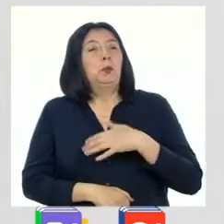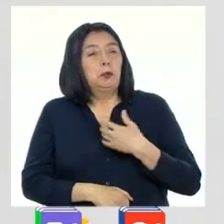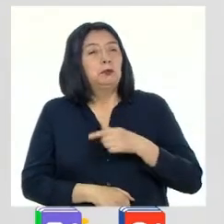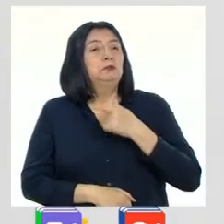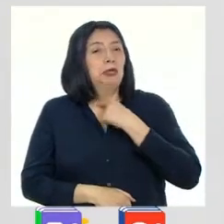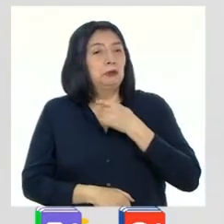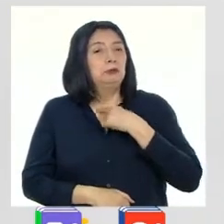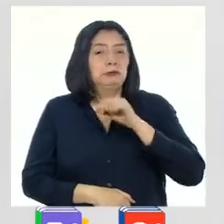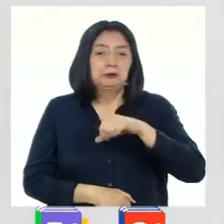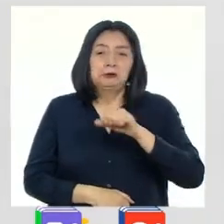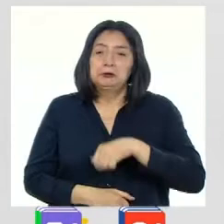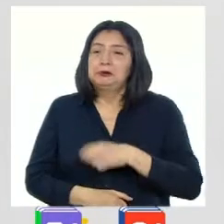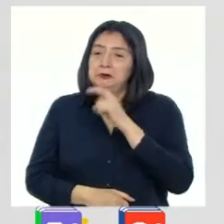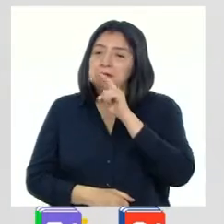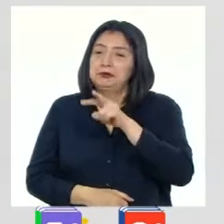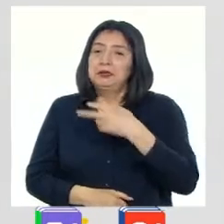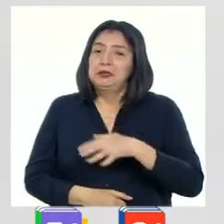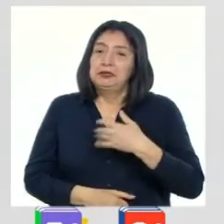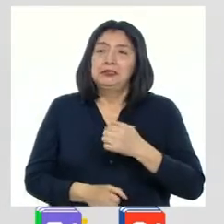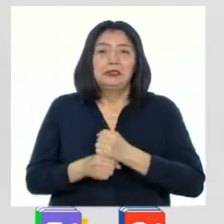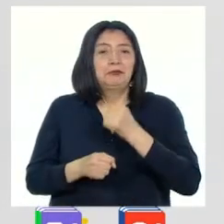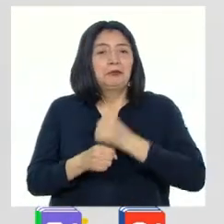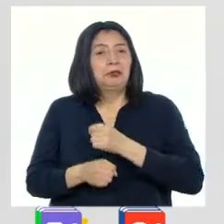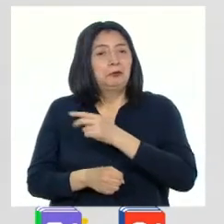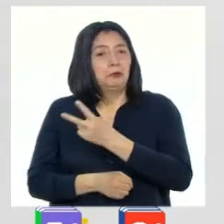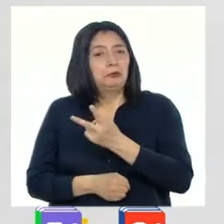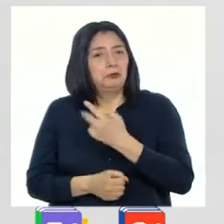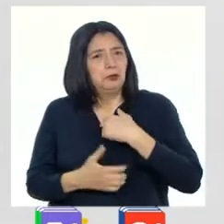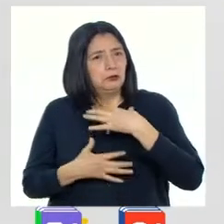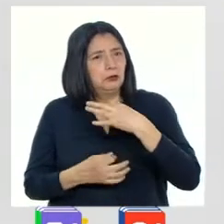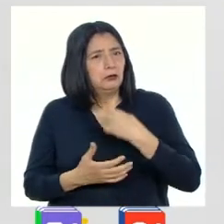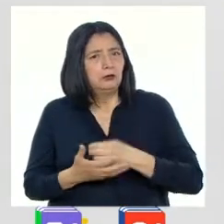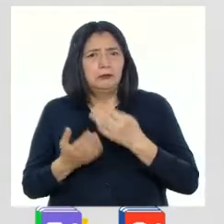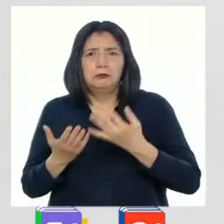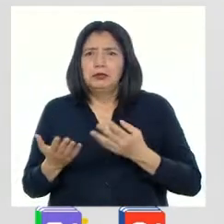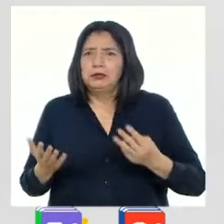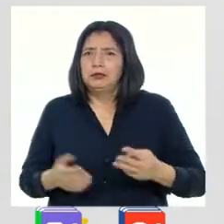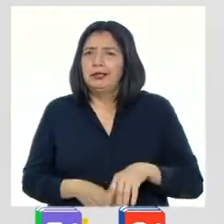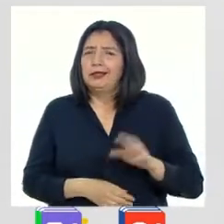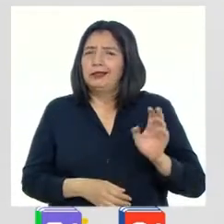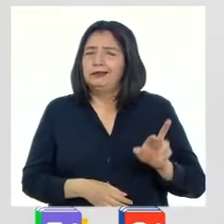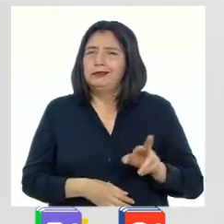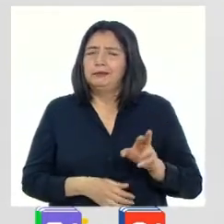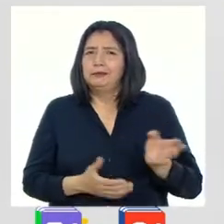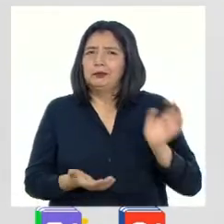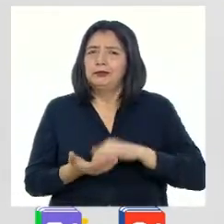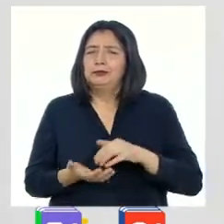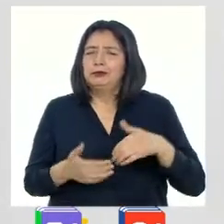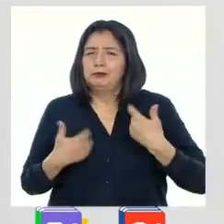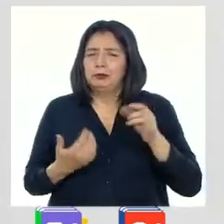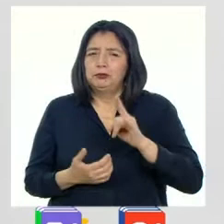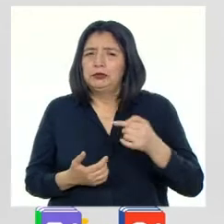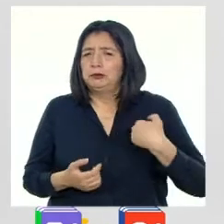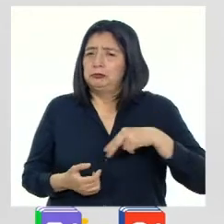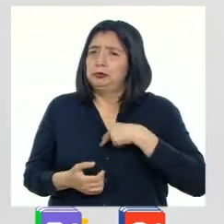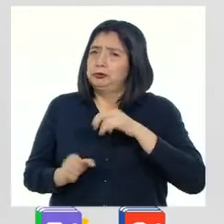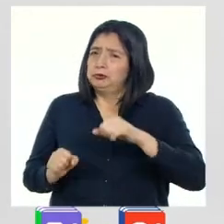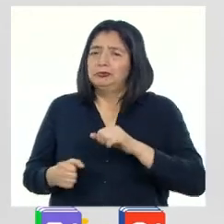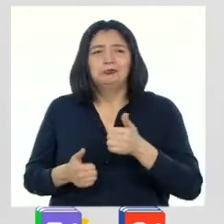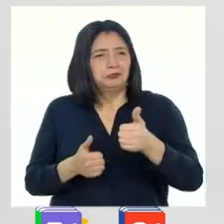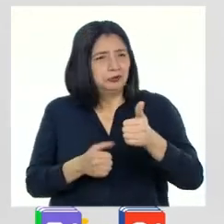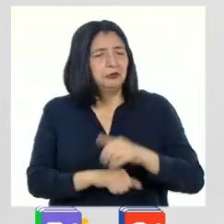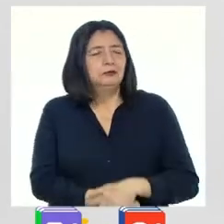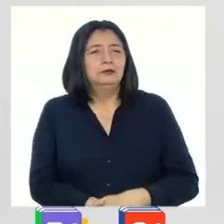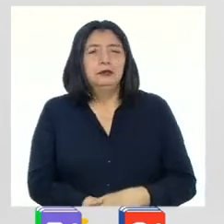encantado ver el trabajo de estos grandes artistas. Qué interesante que trabajen con material de reuso, como nosotros. Así es,